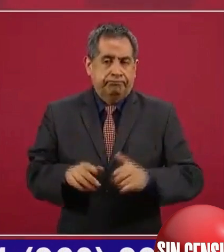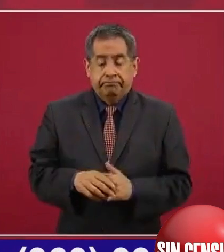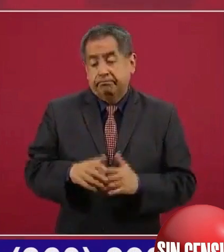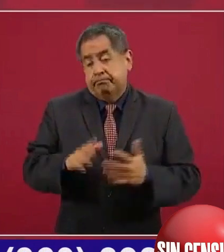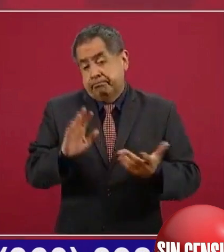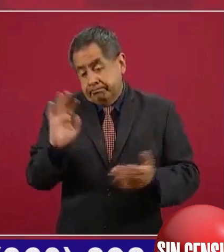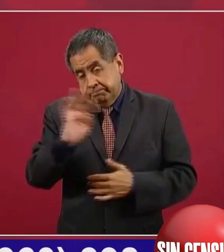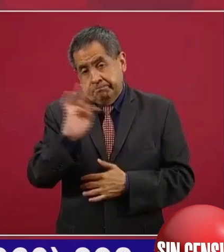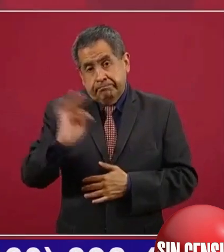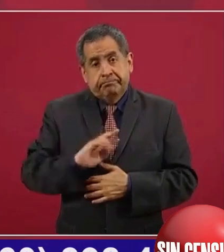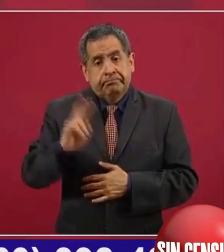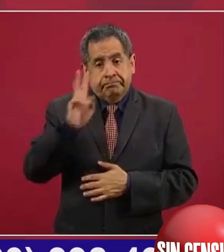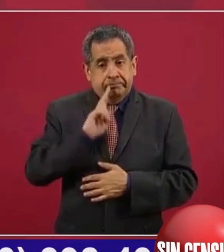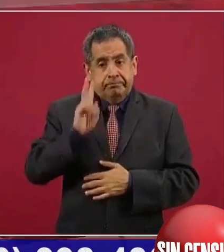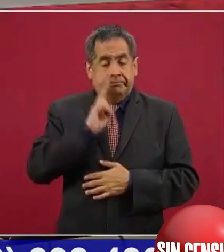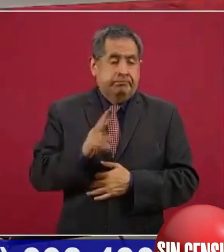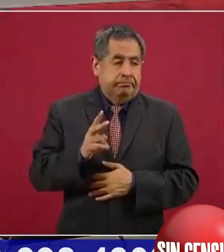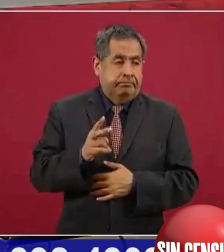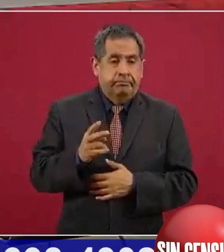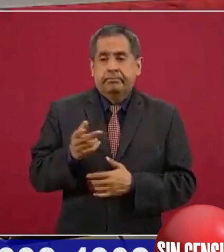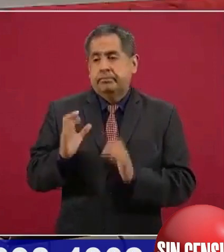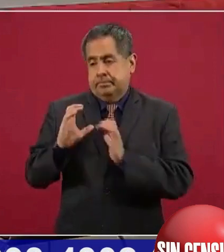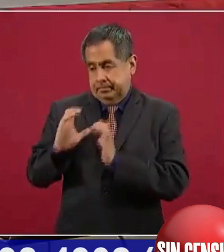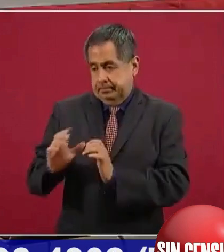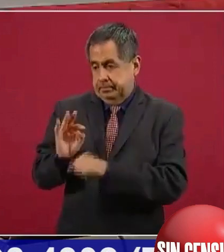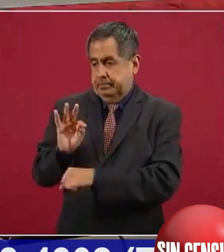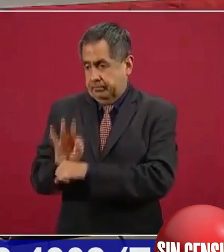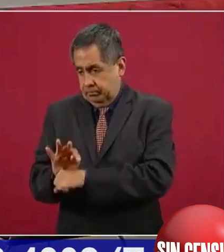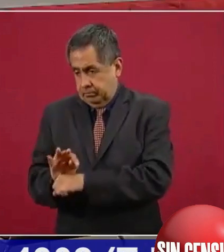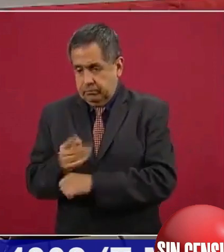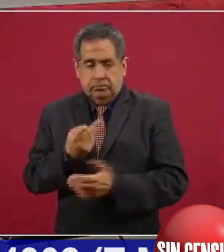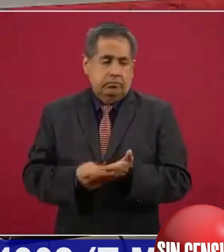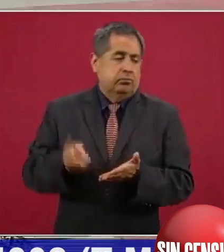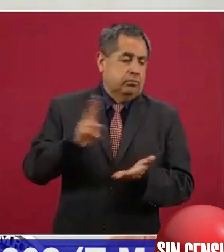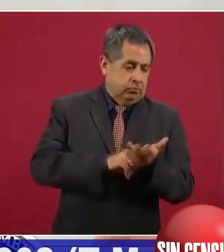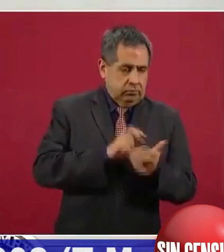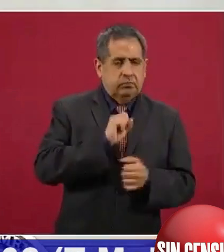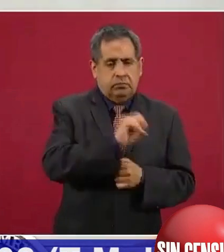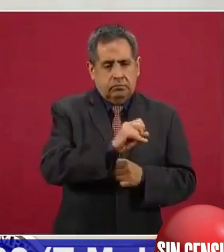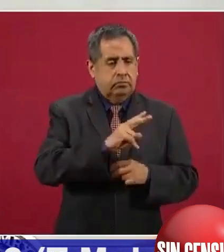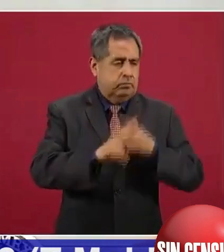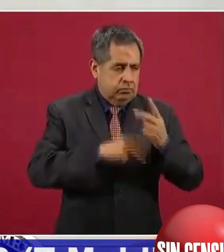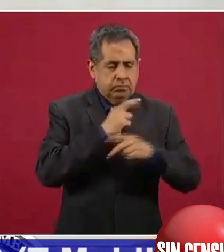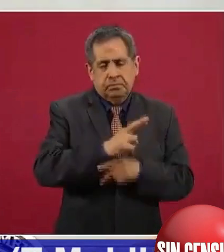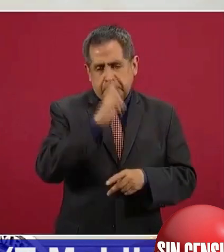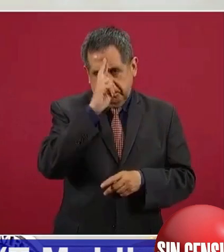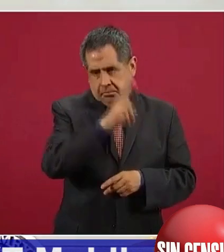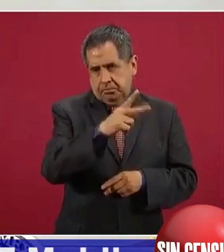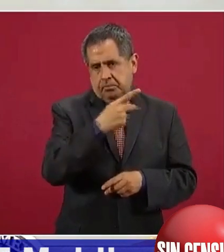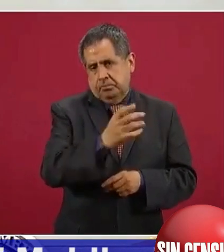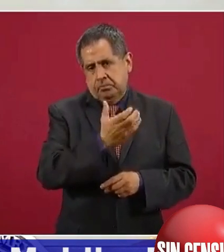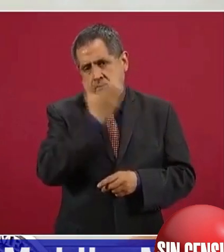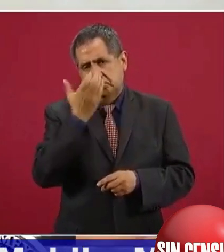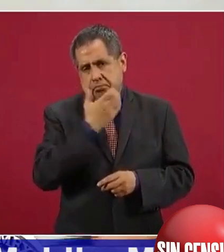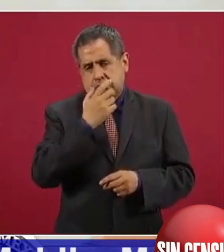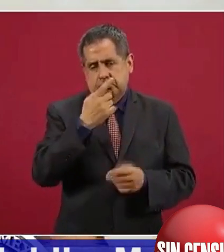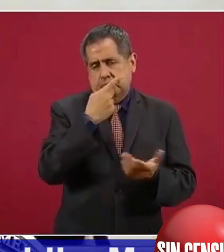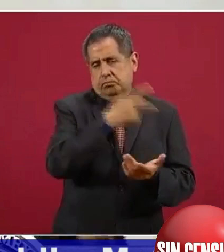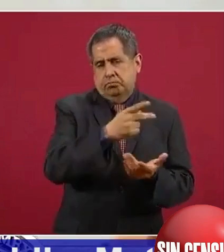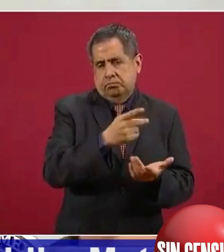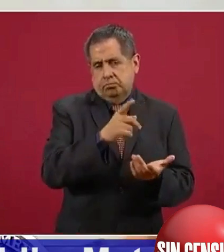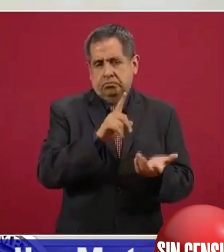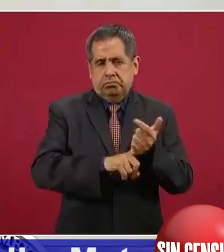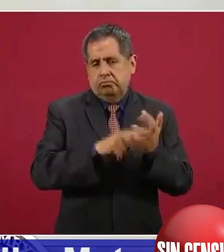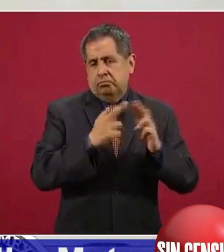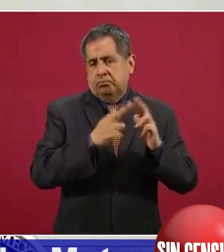el beneficio en los dos sentidos, la protección de la salud y por supuesto el respeto completo a las